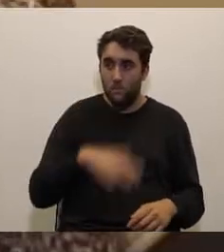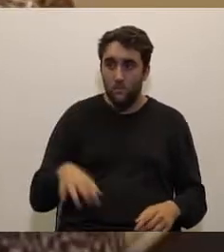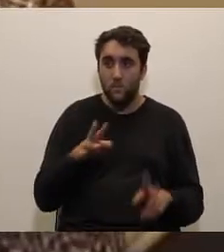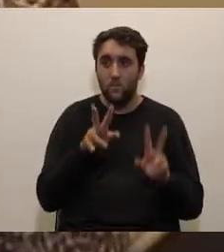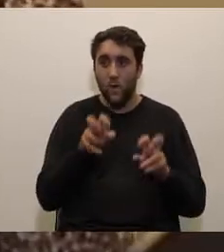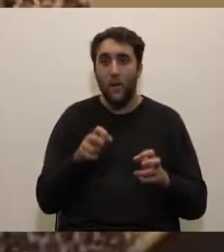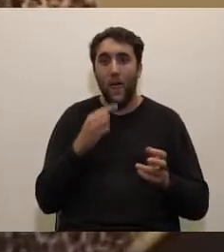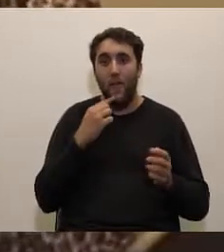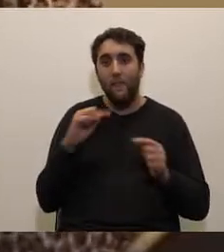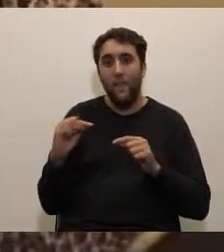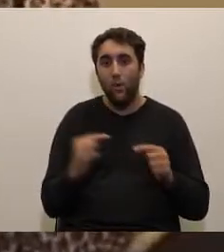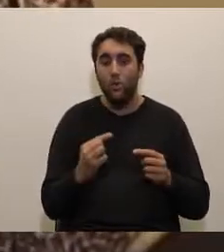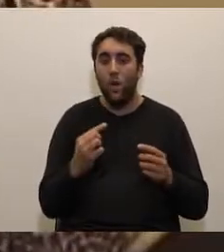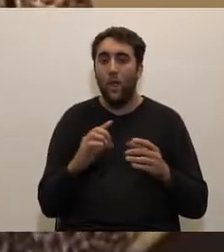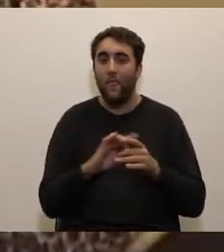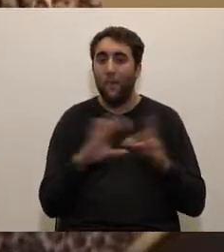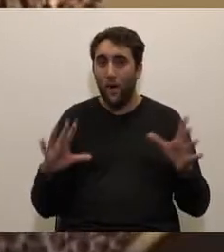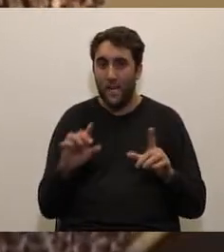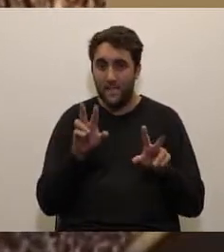discusión democrática.